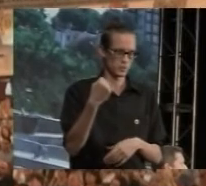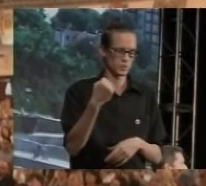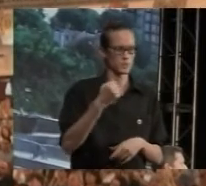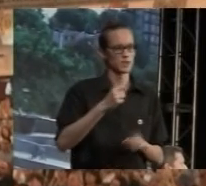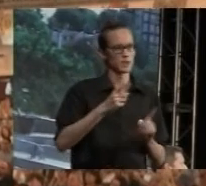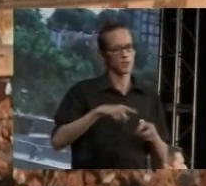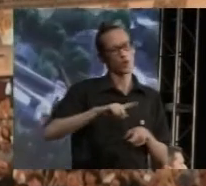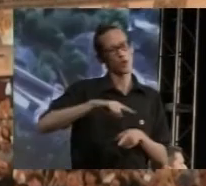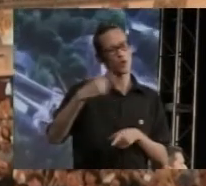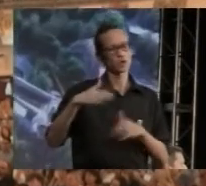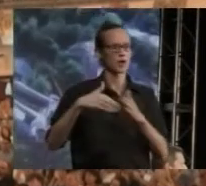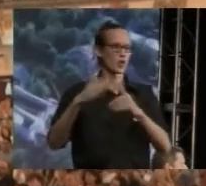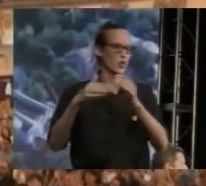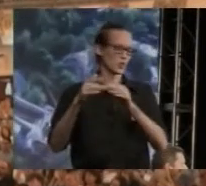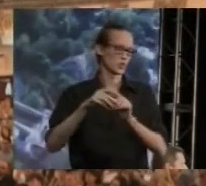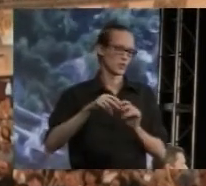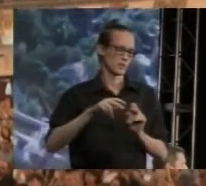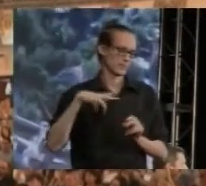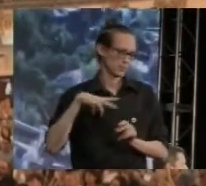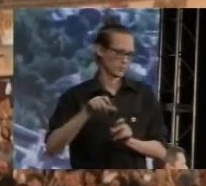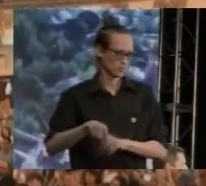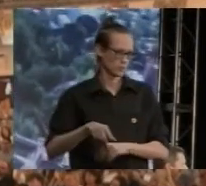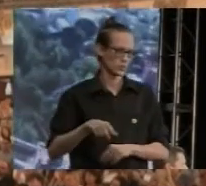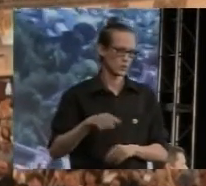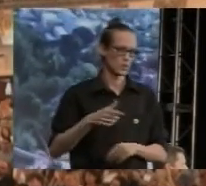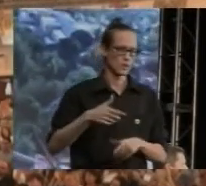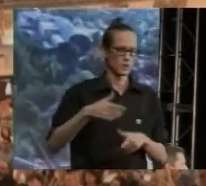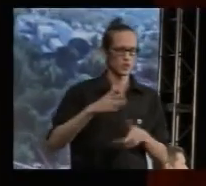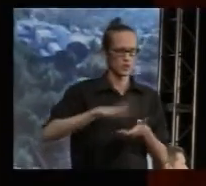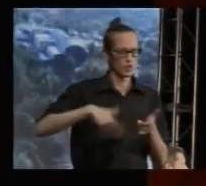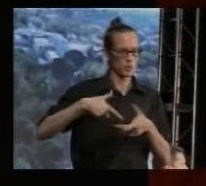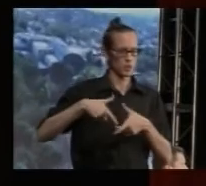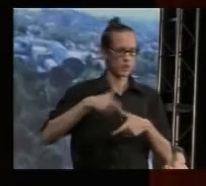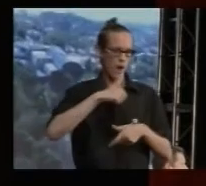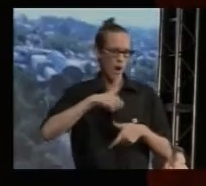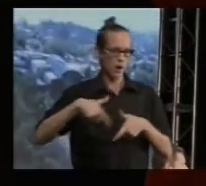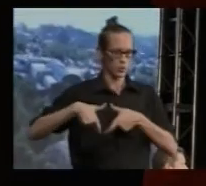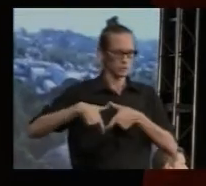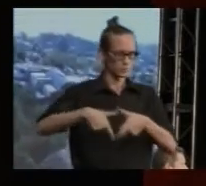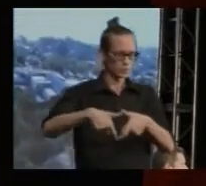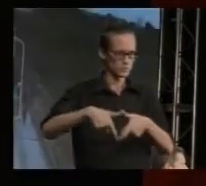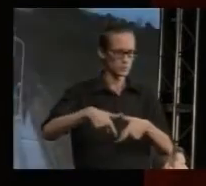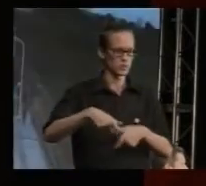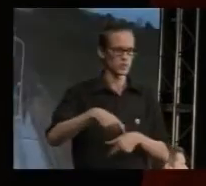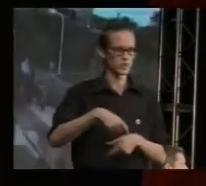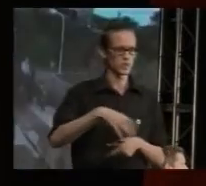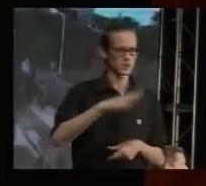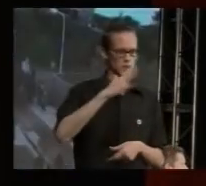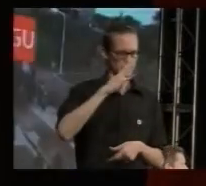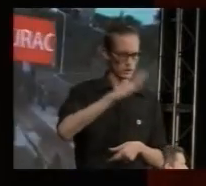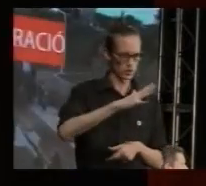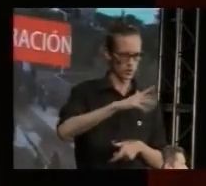también se ha hecho mucho en aguas y cloacas, 5.400 metros de agua y 500 metros de